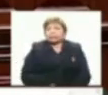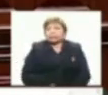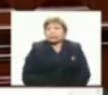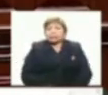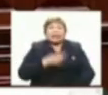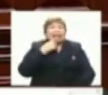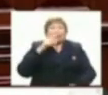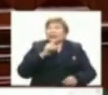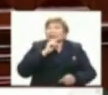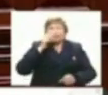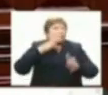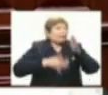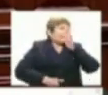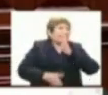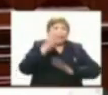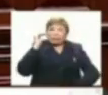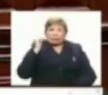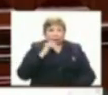que es totalmente falso.